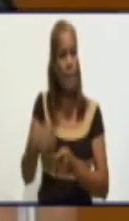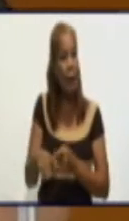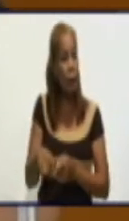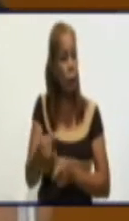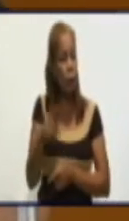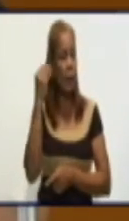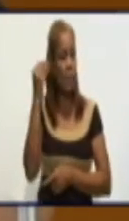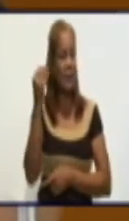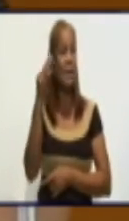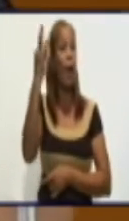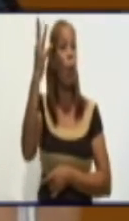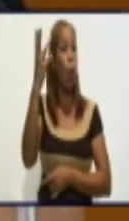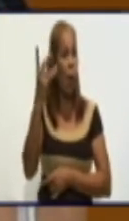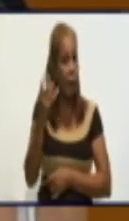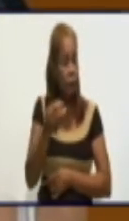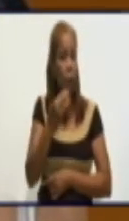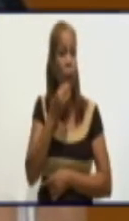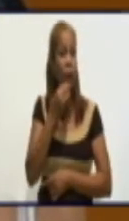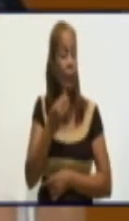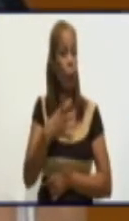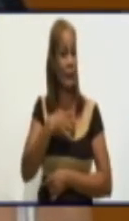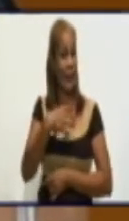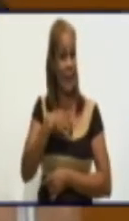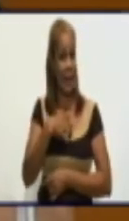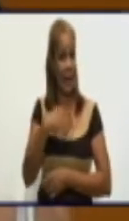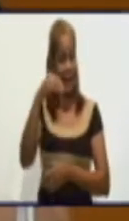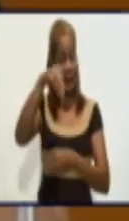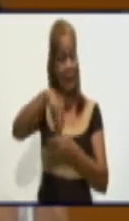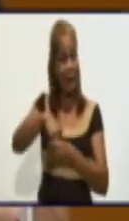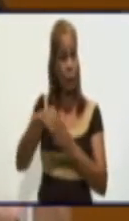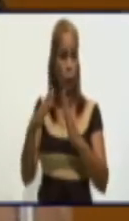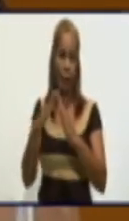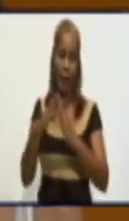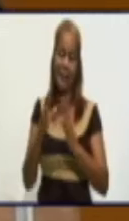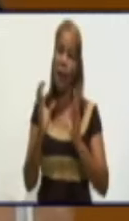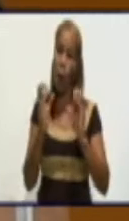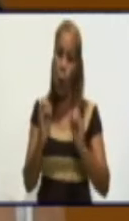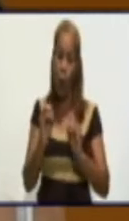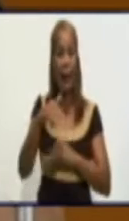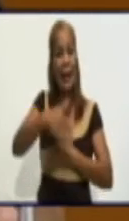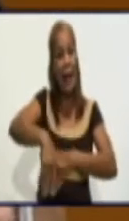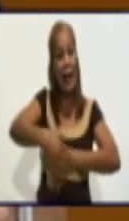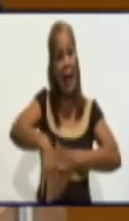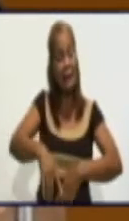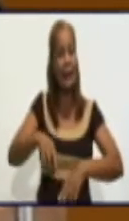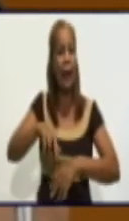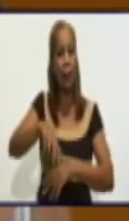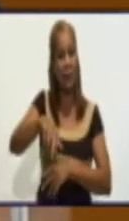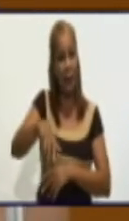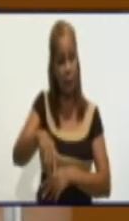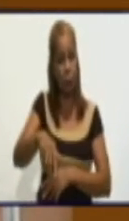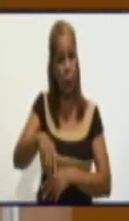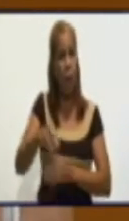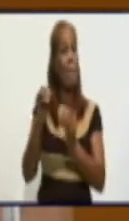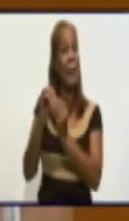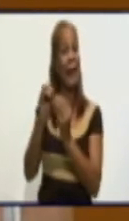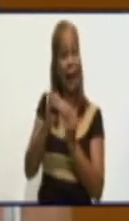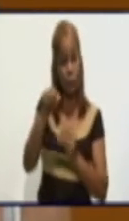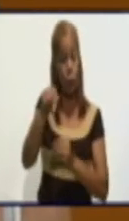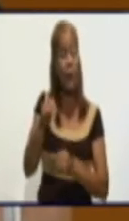podemos tener a sintomáticos caminando por las calles transmitiendo en una enfermedad miren muchas